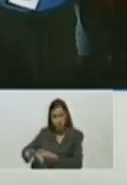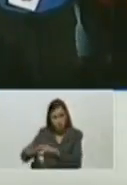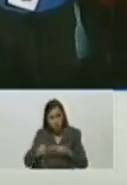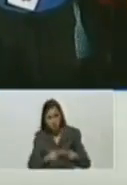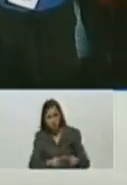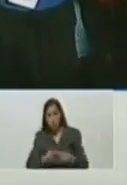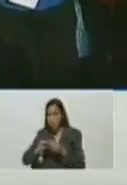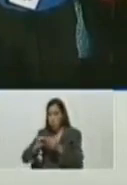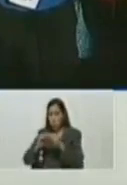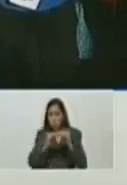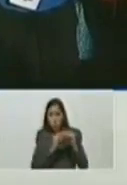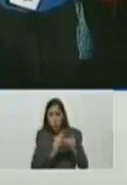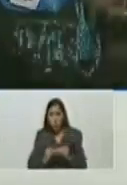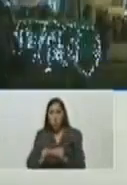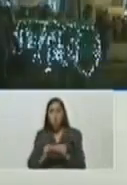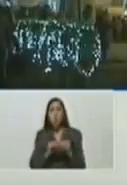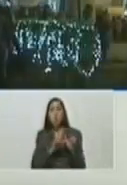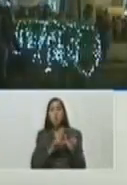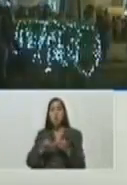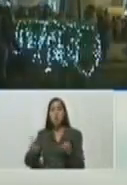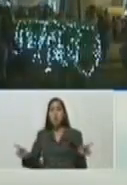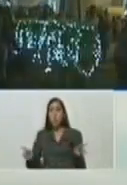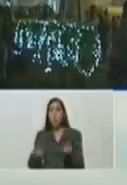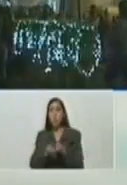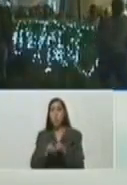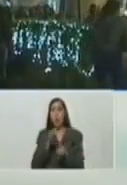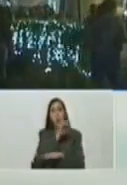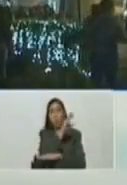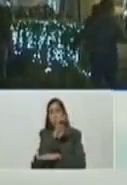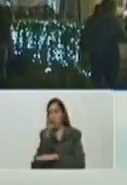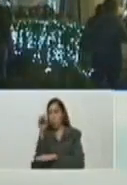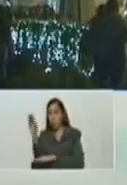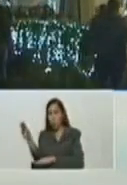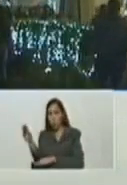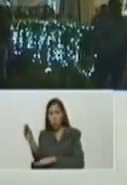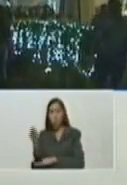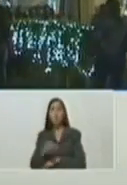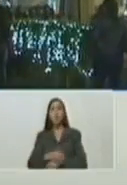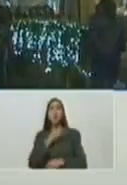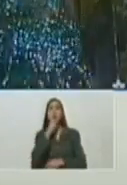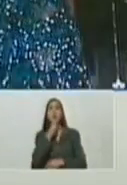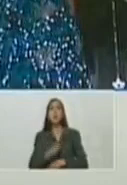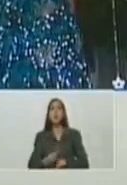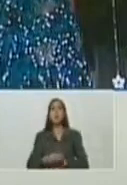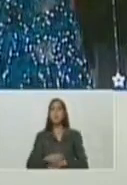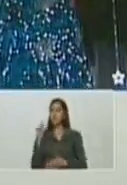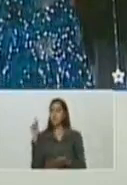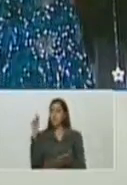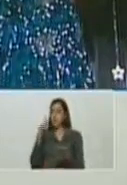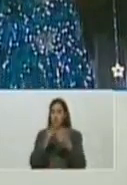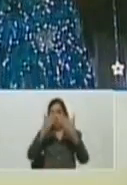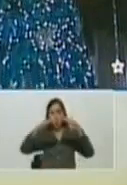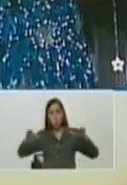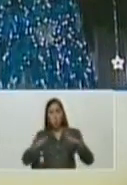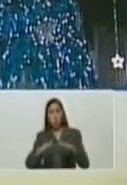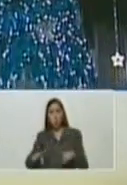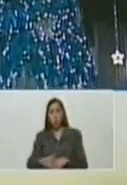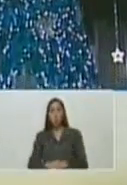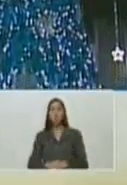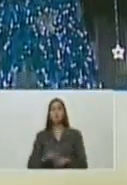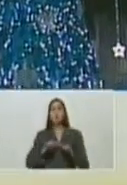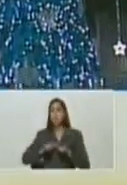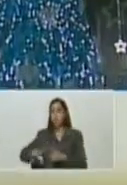3.000 sitios que, como este, van a poder estar iluminados. Ya llegó la Navidad a esos más de 3.000